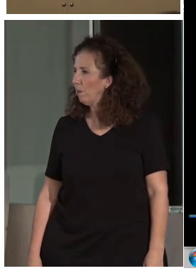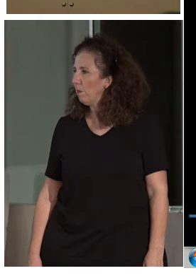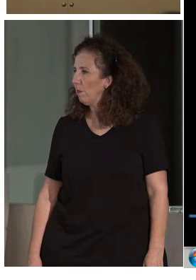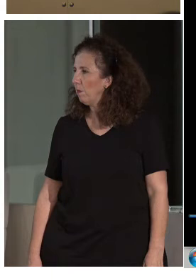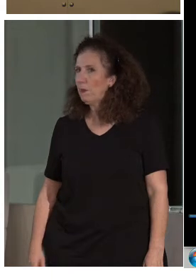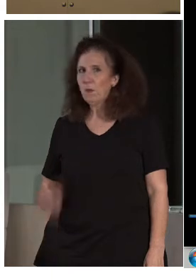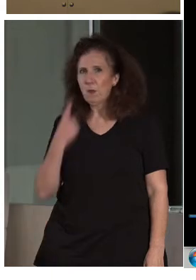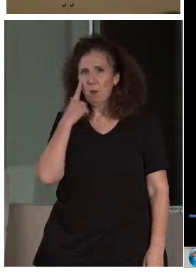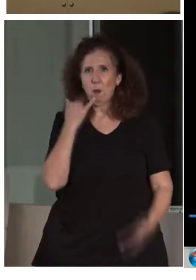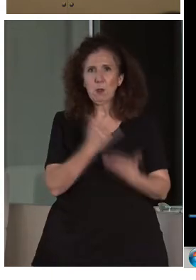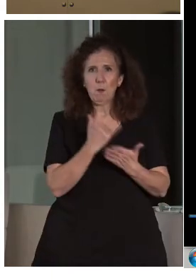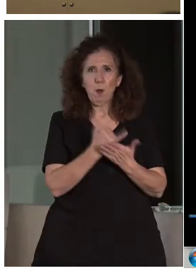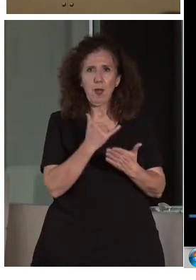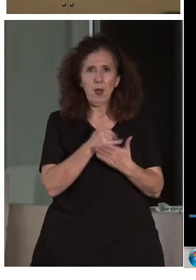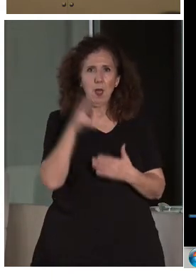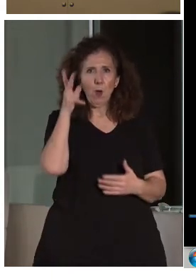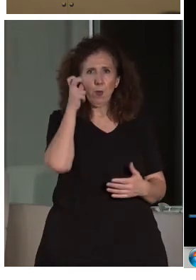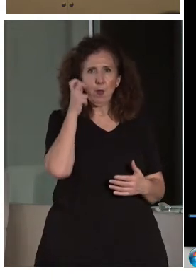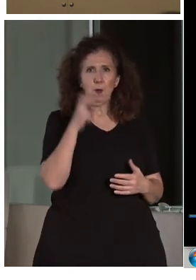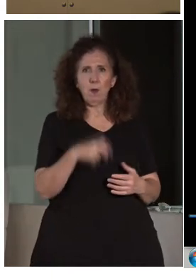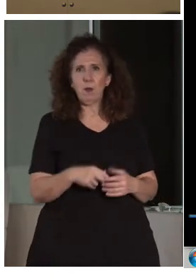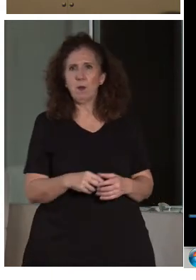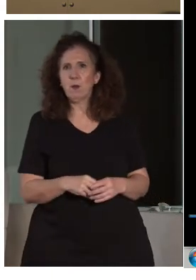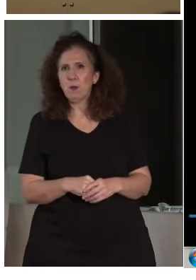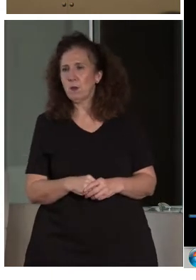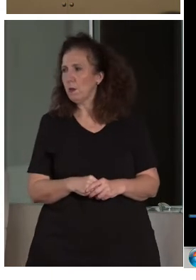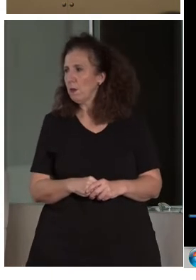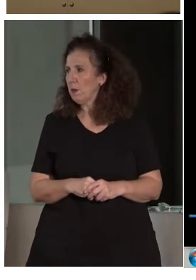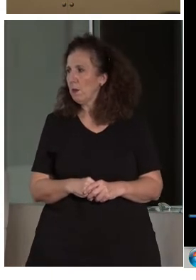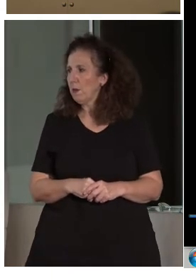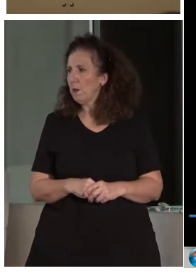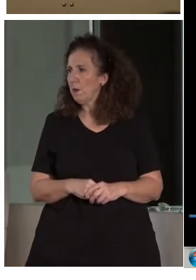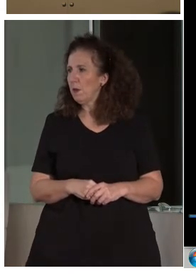A ver si así se oye mejor. Ayudan a que las personas con movilidad reducida...